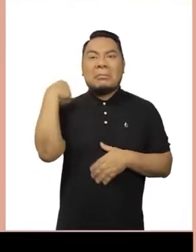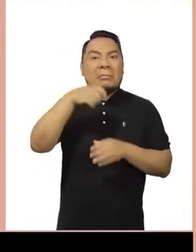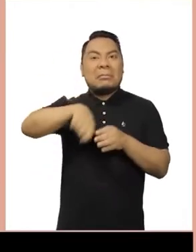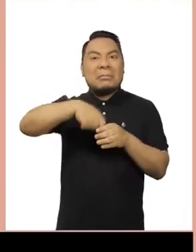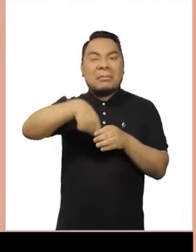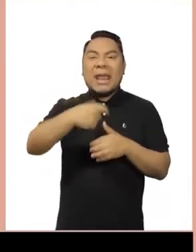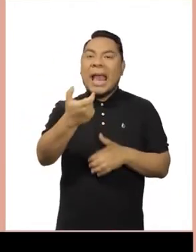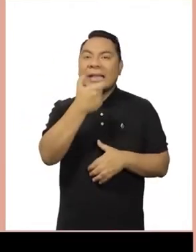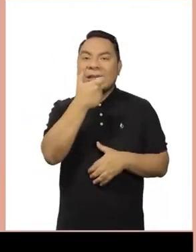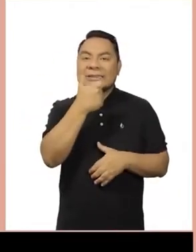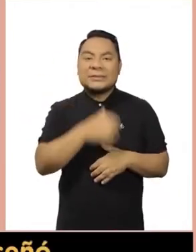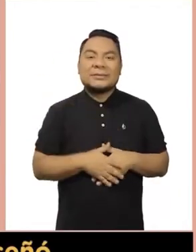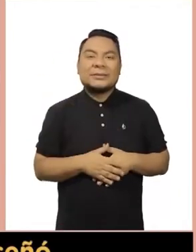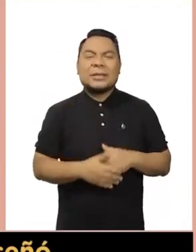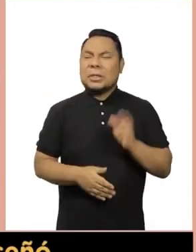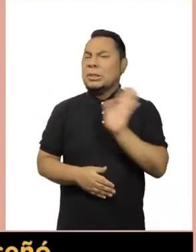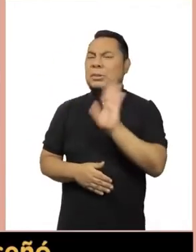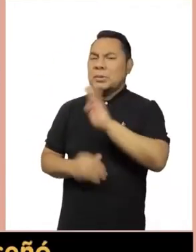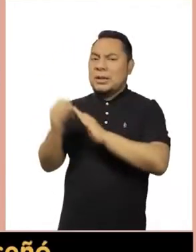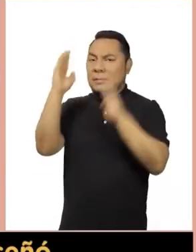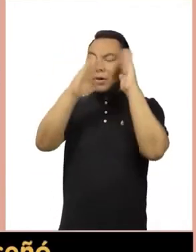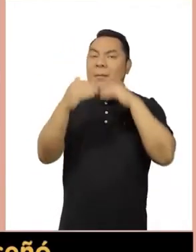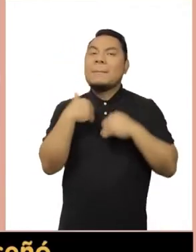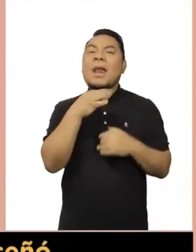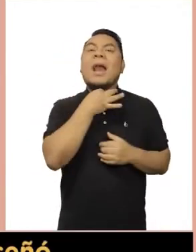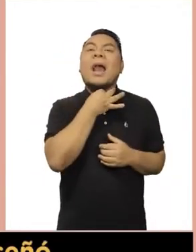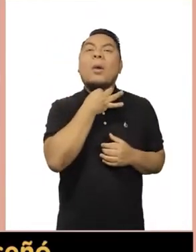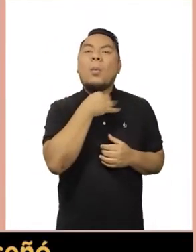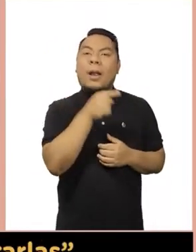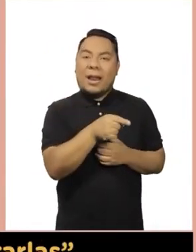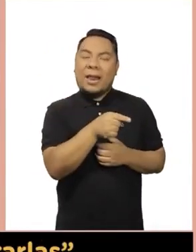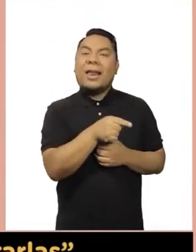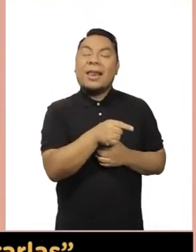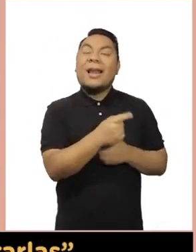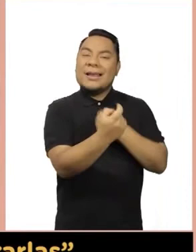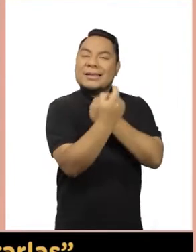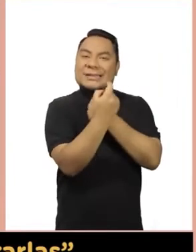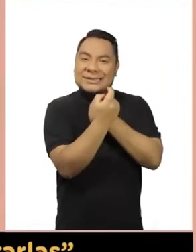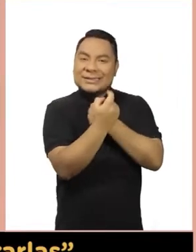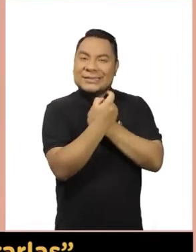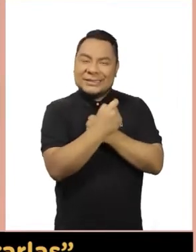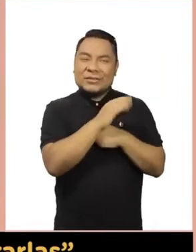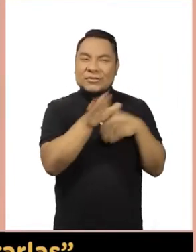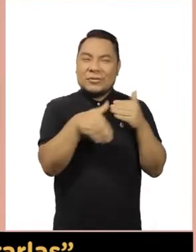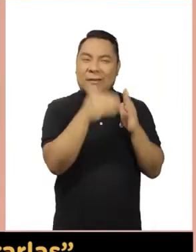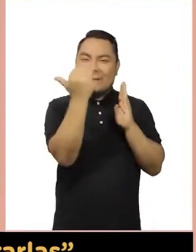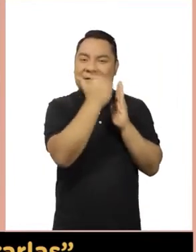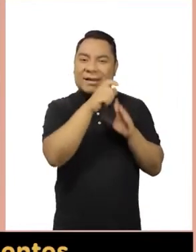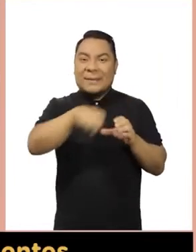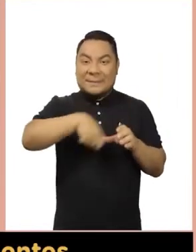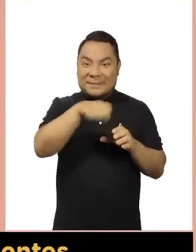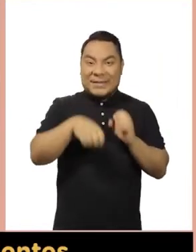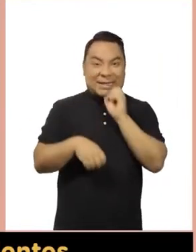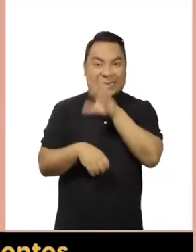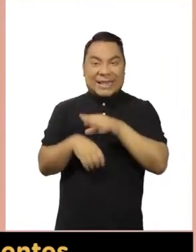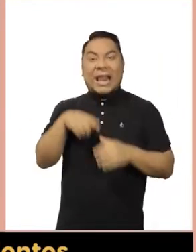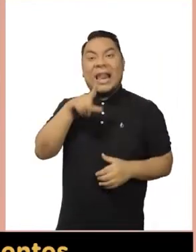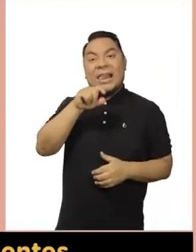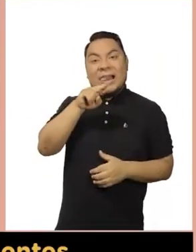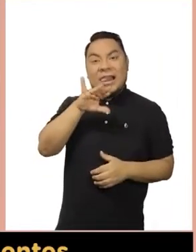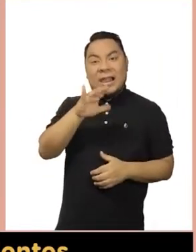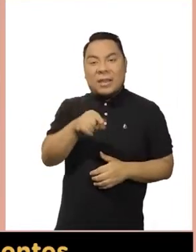he preparado galletas. No te preocupes, mi abuela me enseñó todo lo que hay que saber para prepararlas, dijo